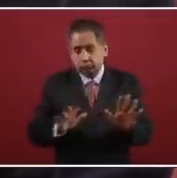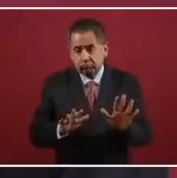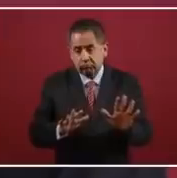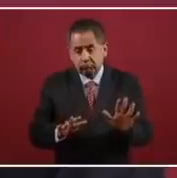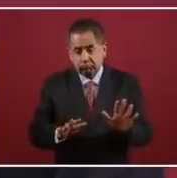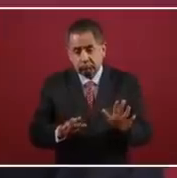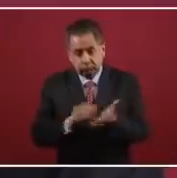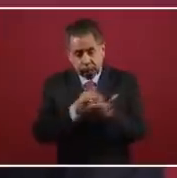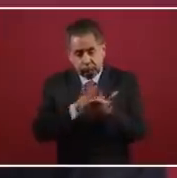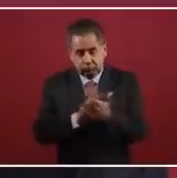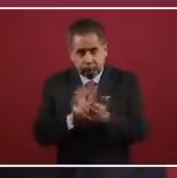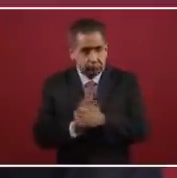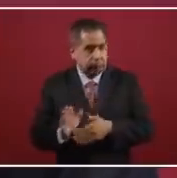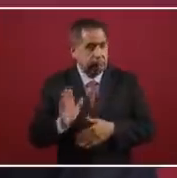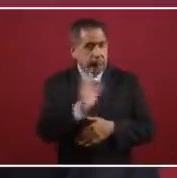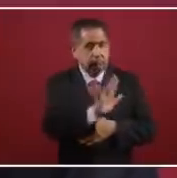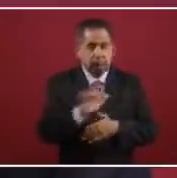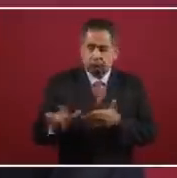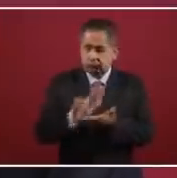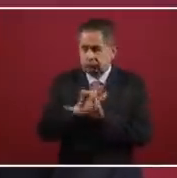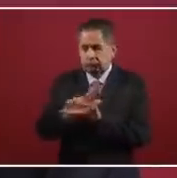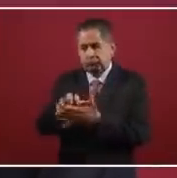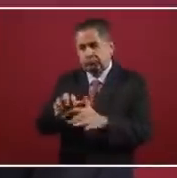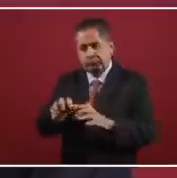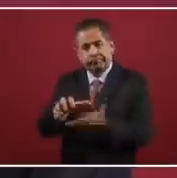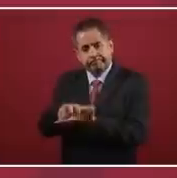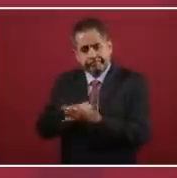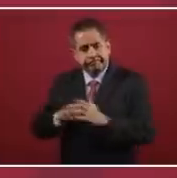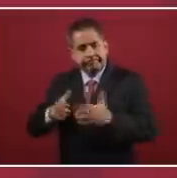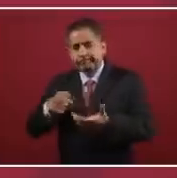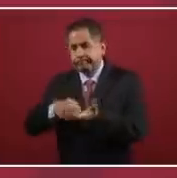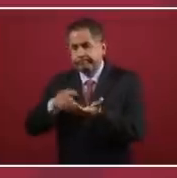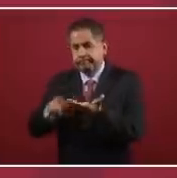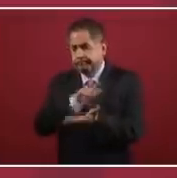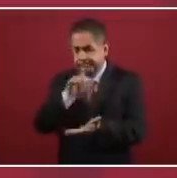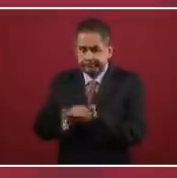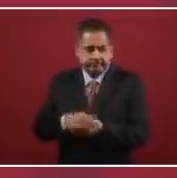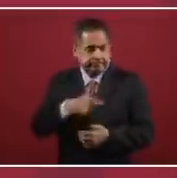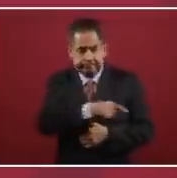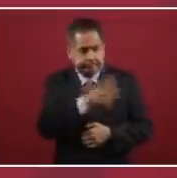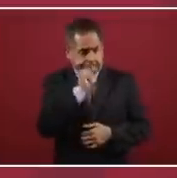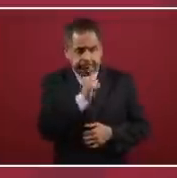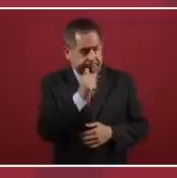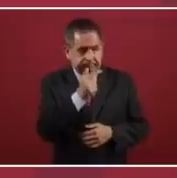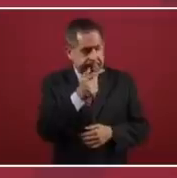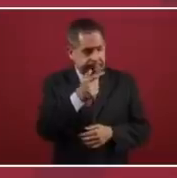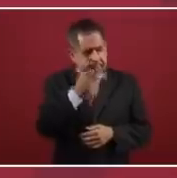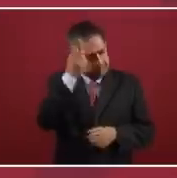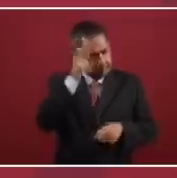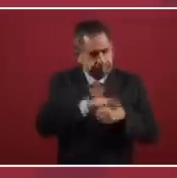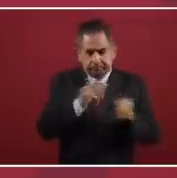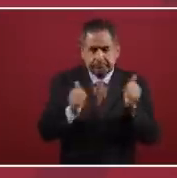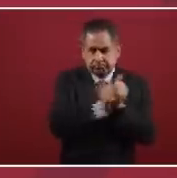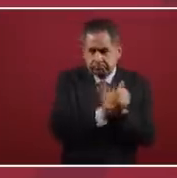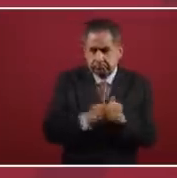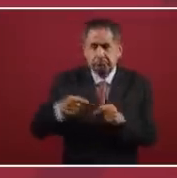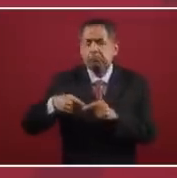en la ley de austeridad republicana, que está por aprobarse.